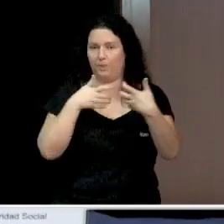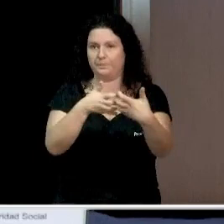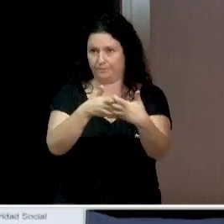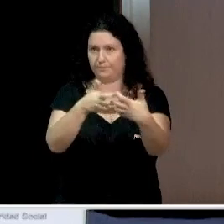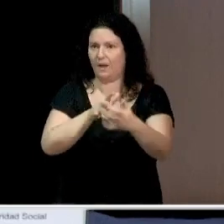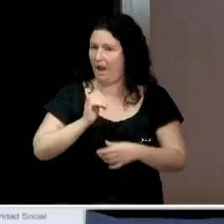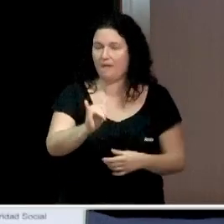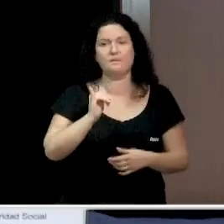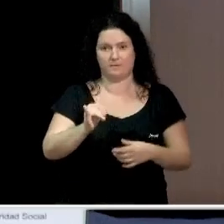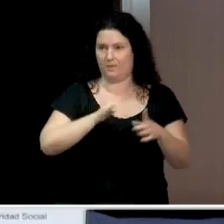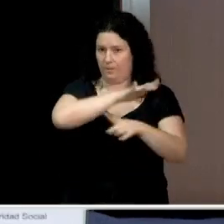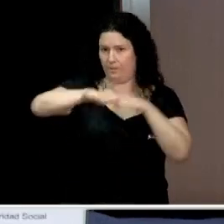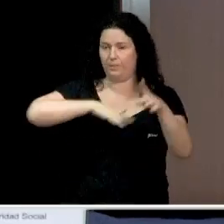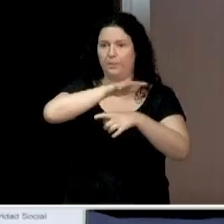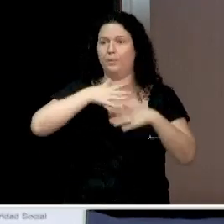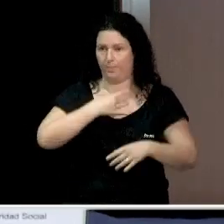respecto.